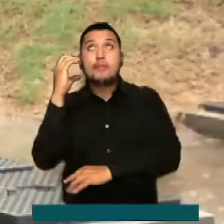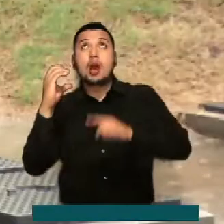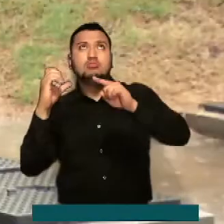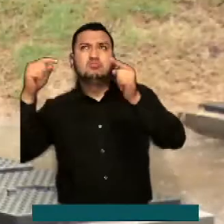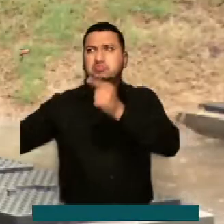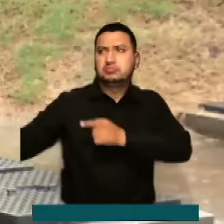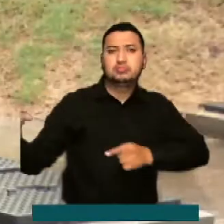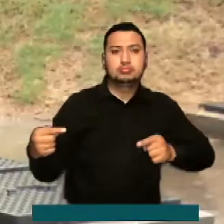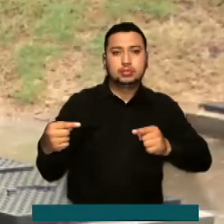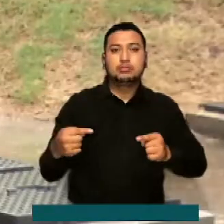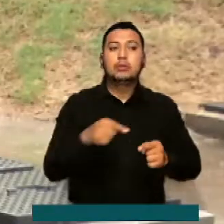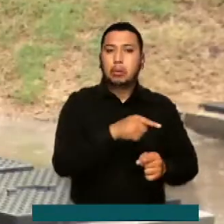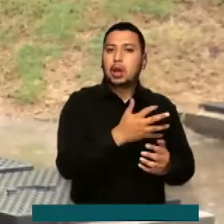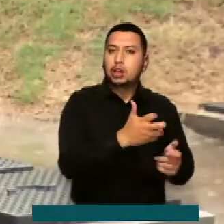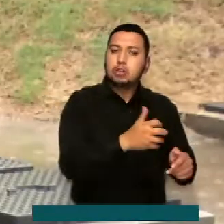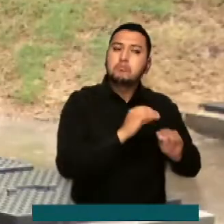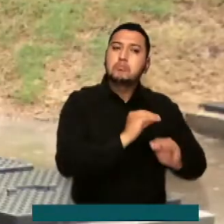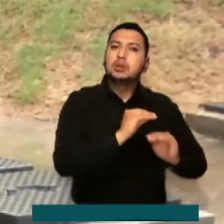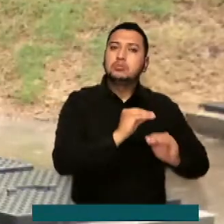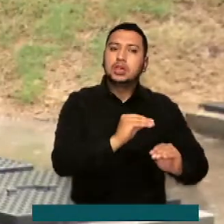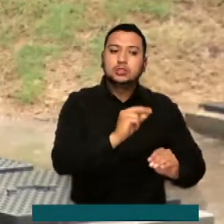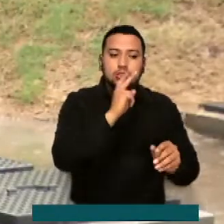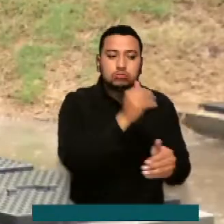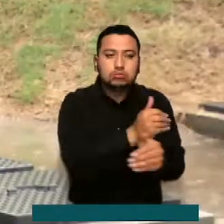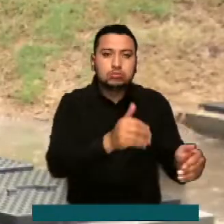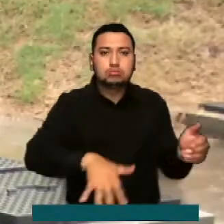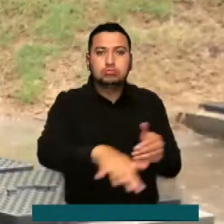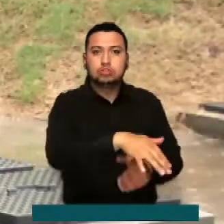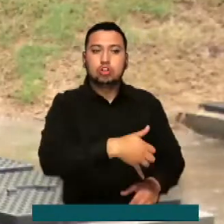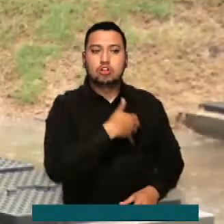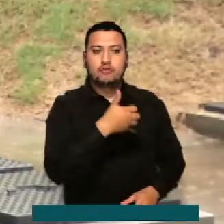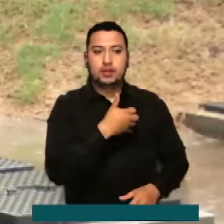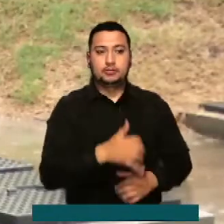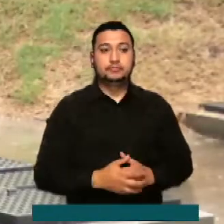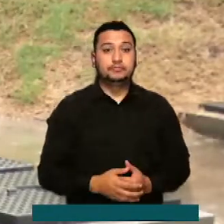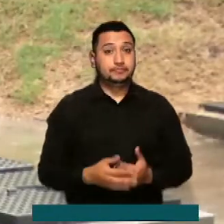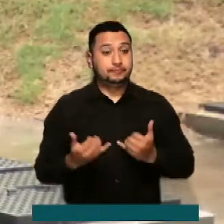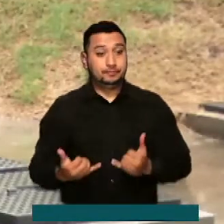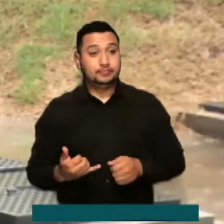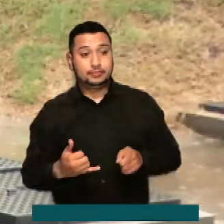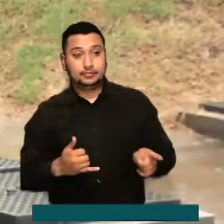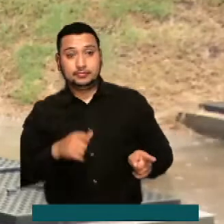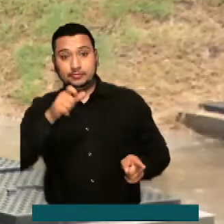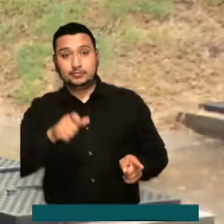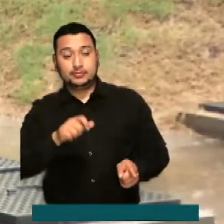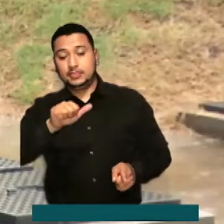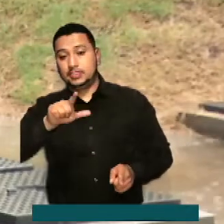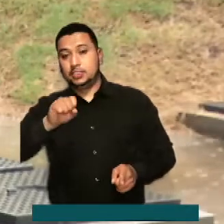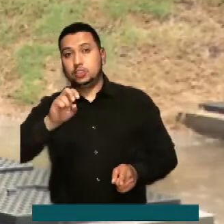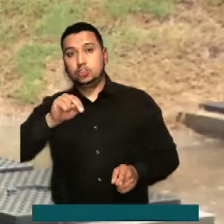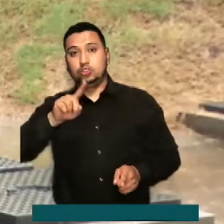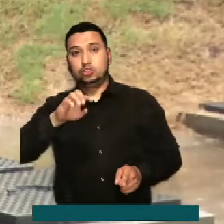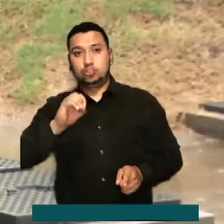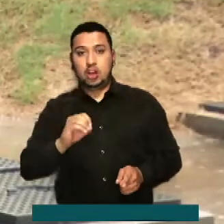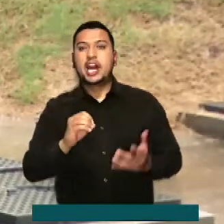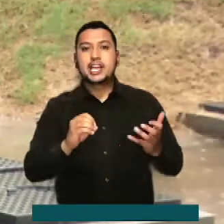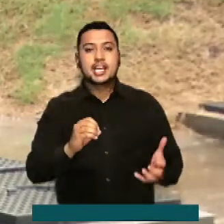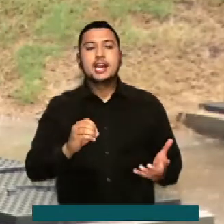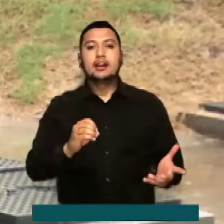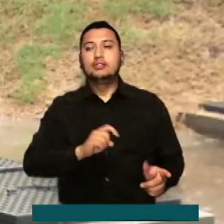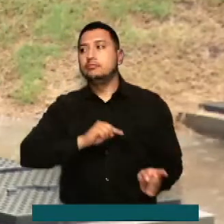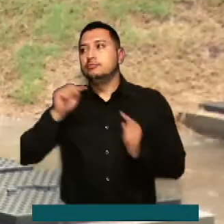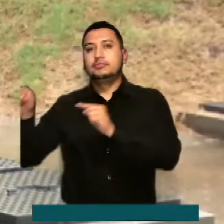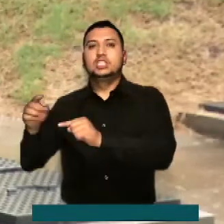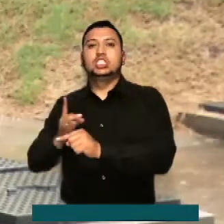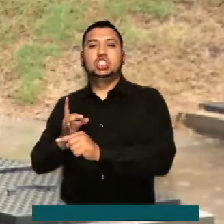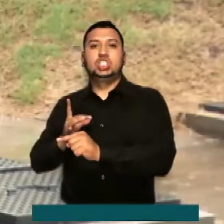actualmente alonso está buscando subir su marca para poder participar en los parapanamericanos de chile desde el municipio